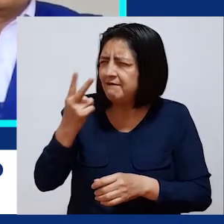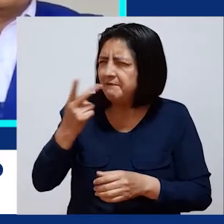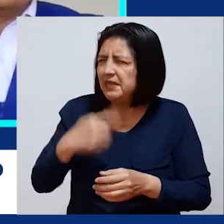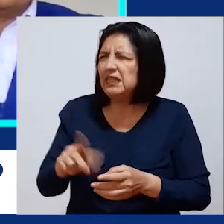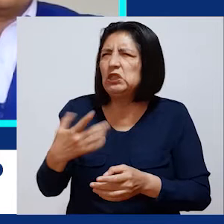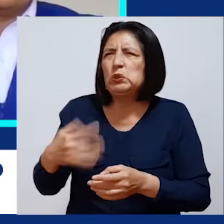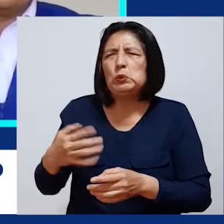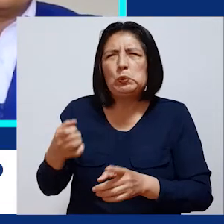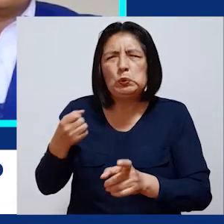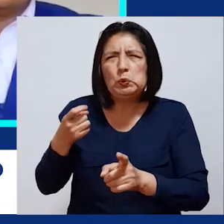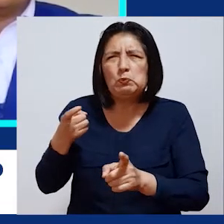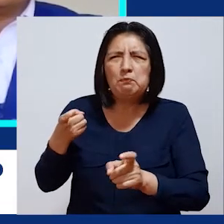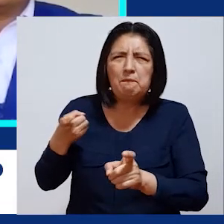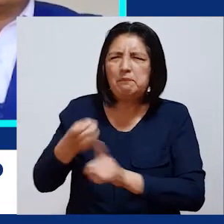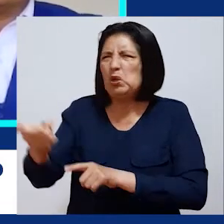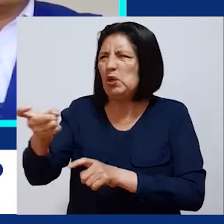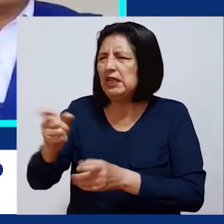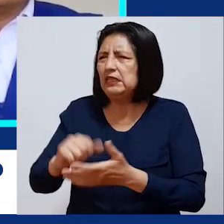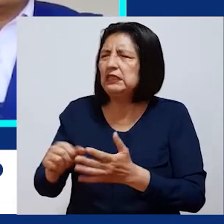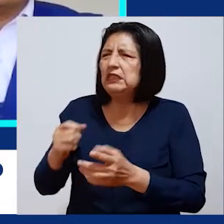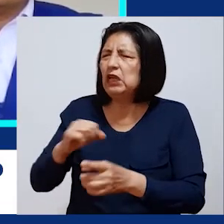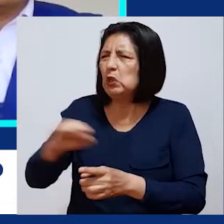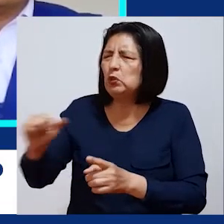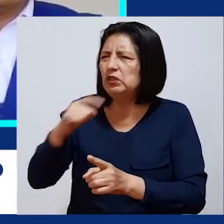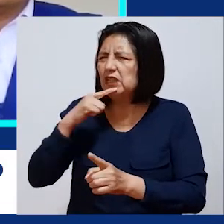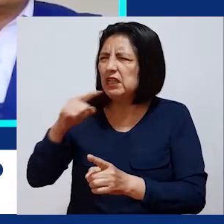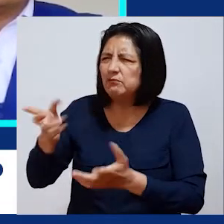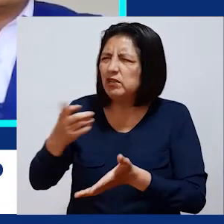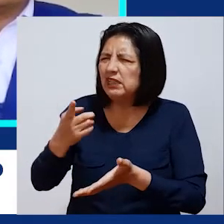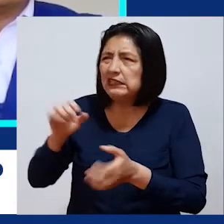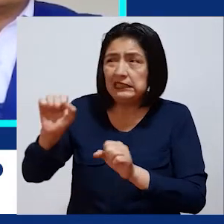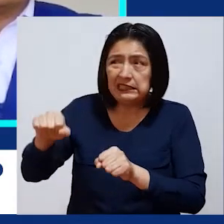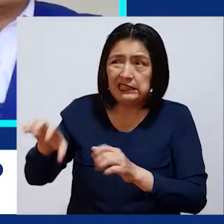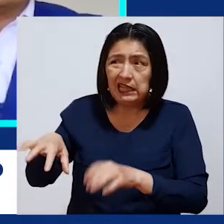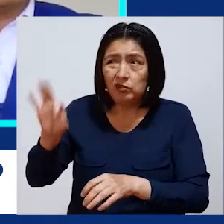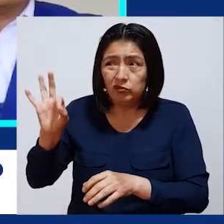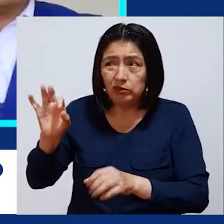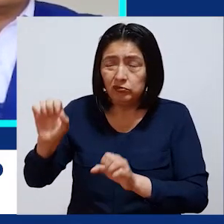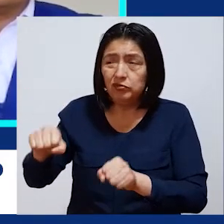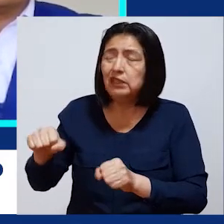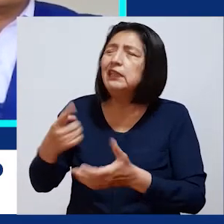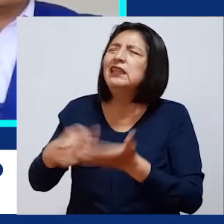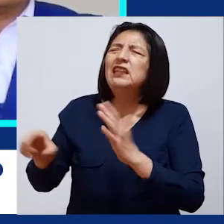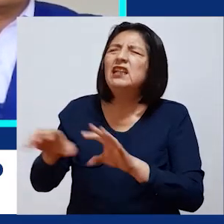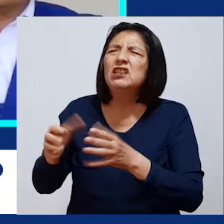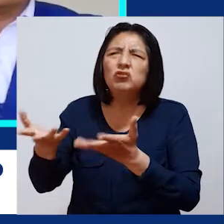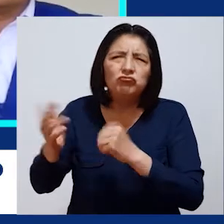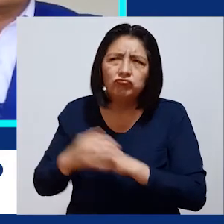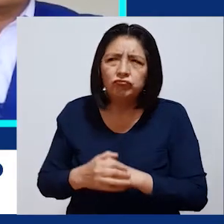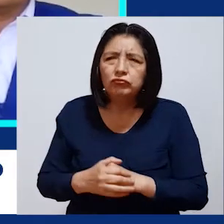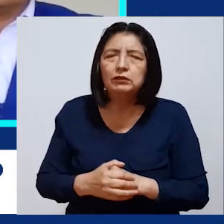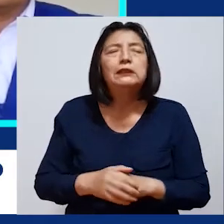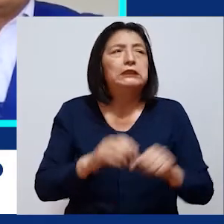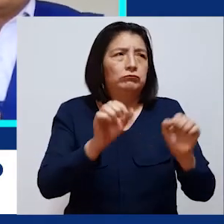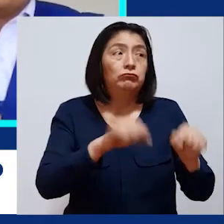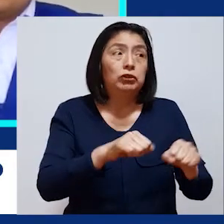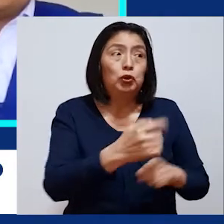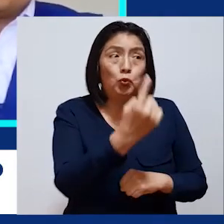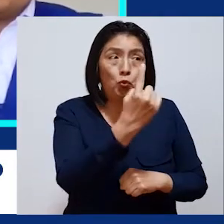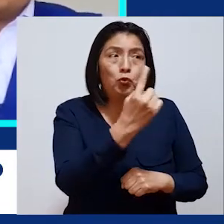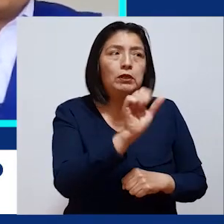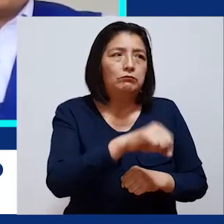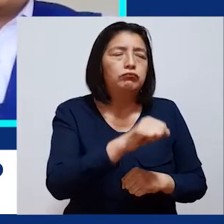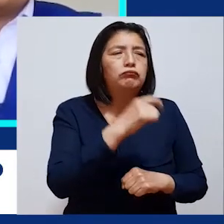advertido casos de violencia contra la mujer? Y si es así, ¿qué acciones ha realizado al respecto?